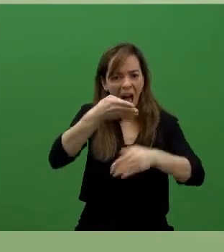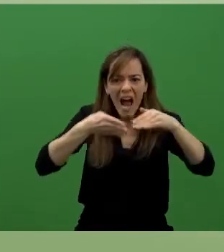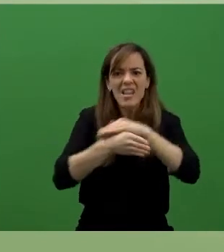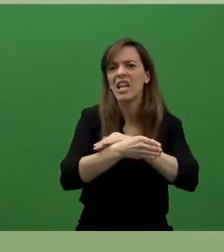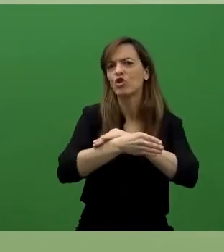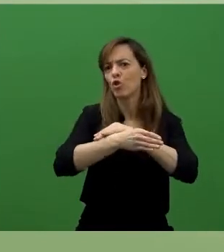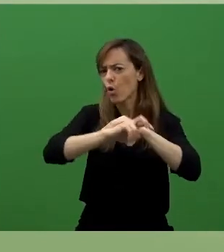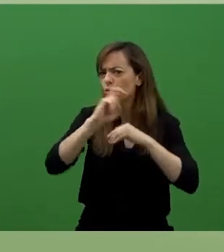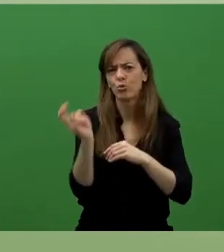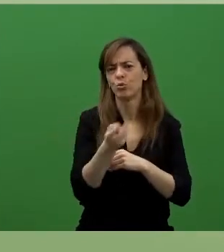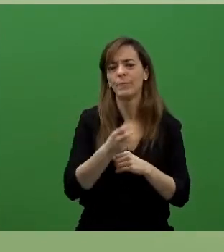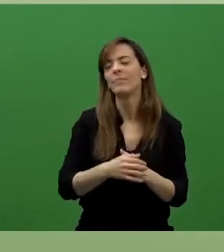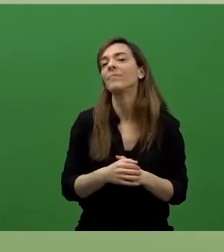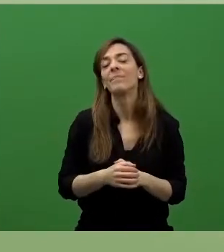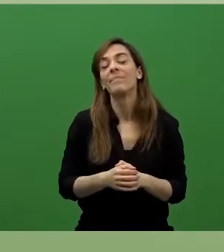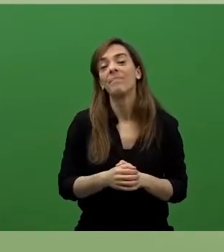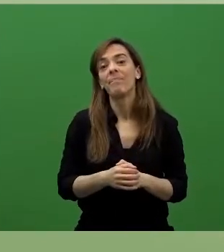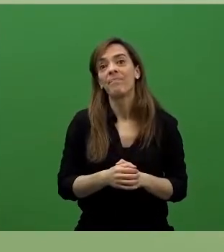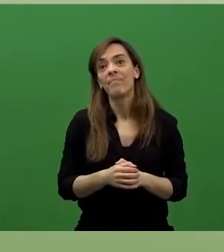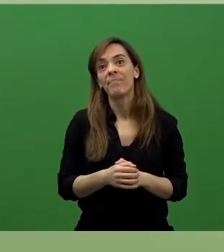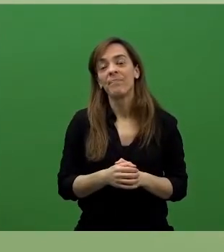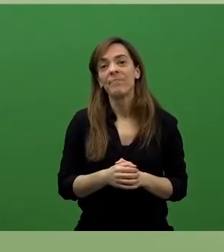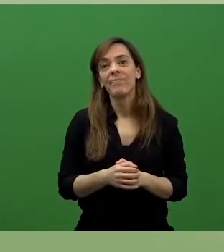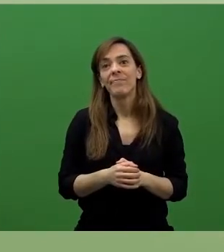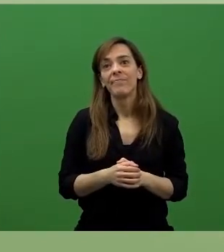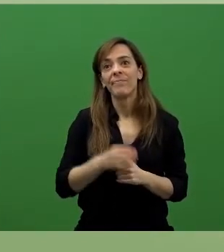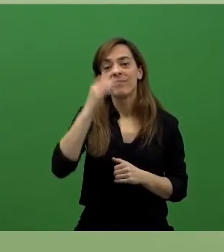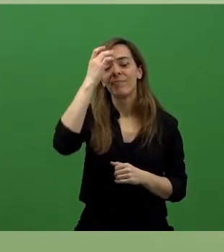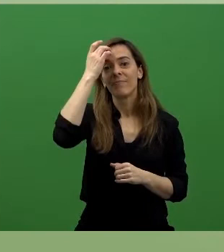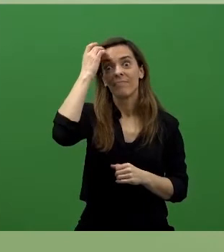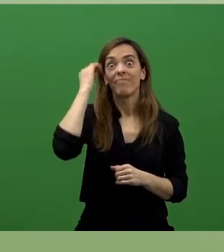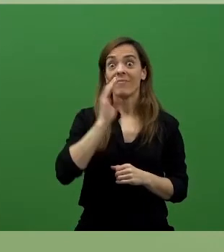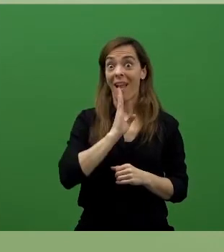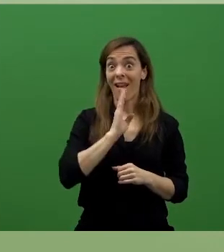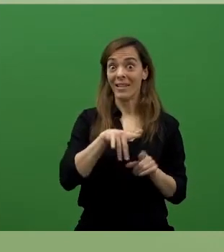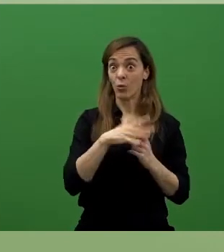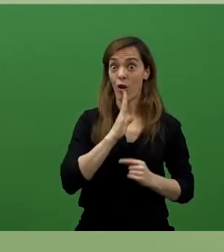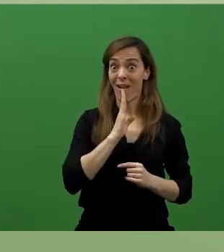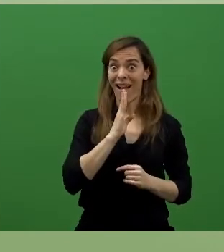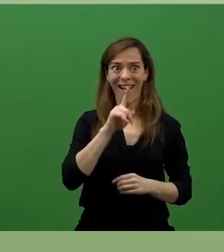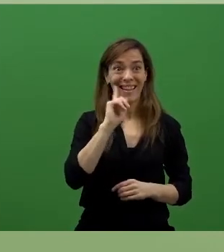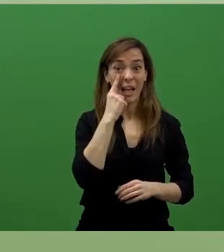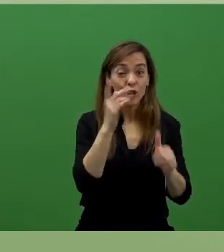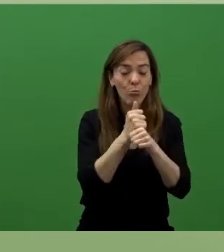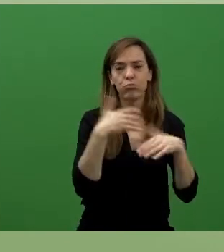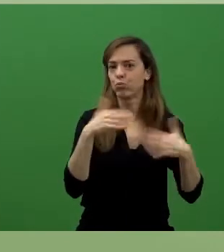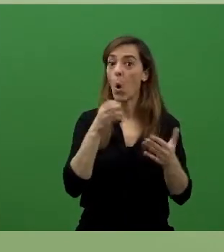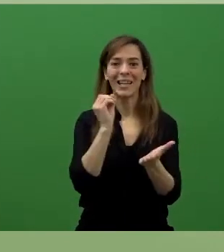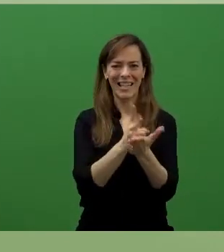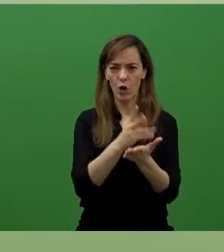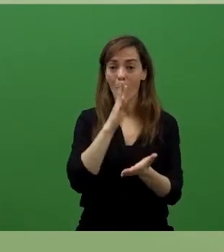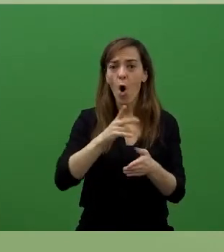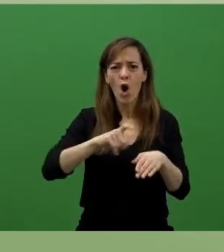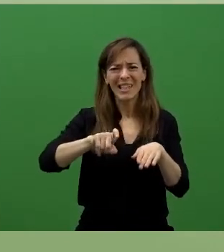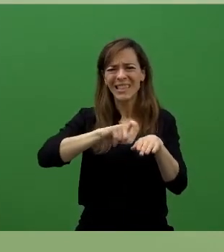ellos. Como os decía, es un reto conseguir el diagnóstico porque hay muchas variantes,